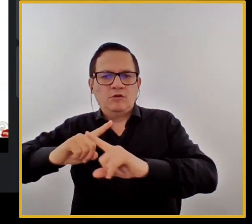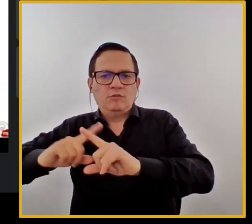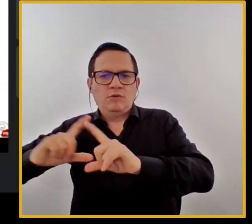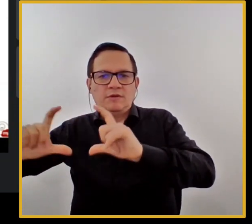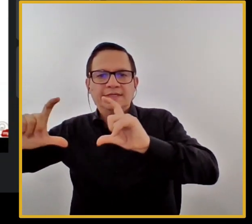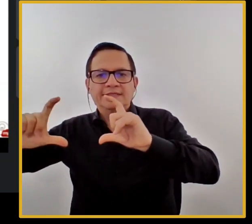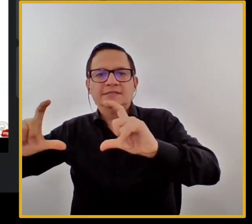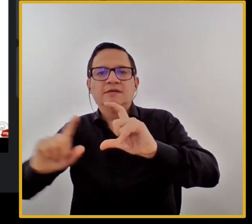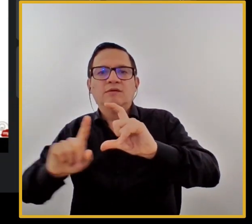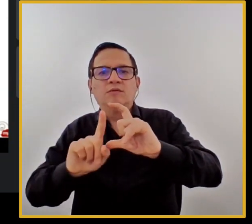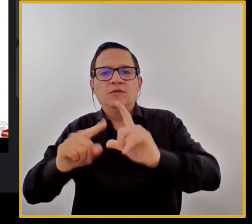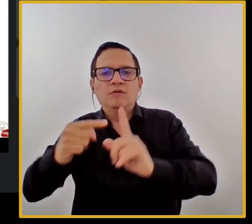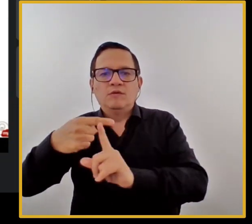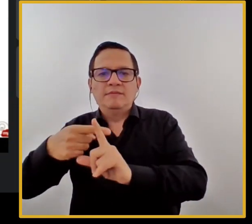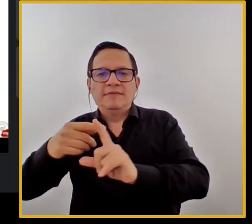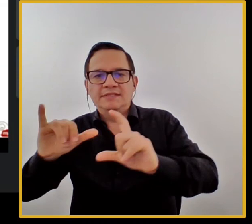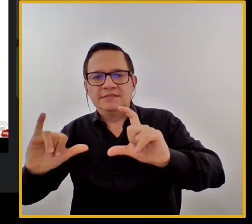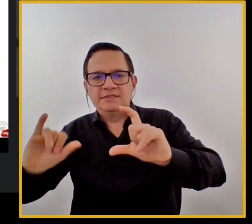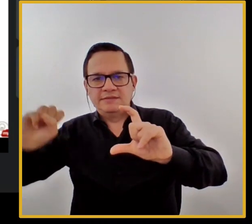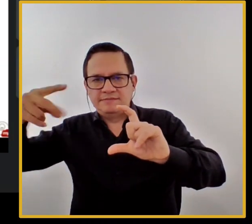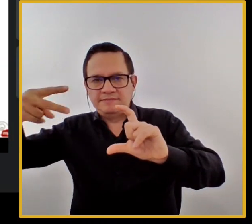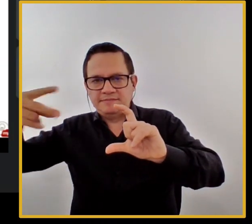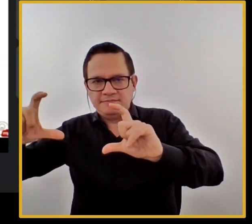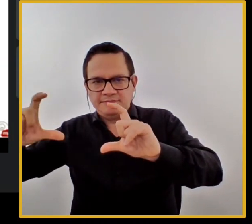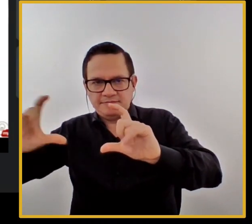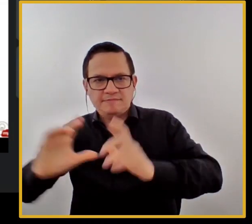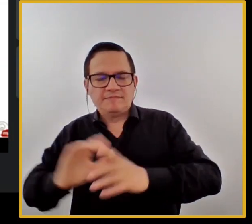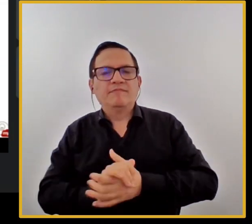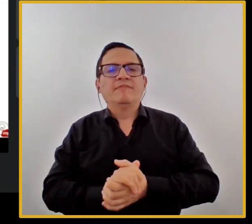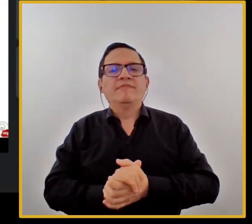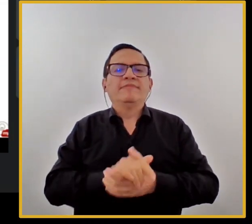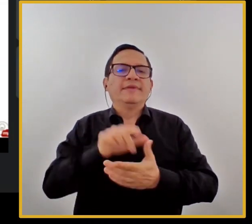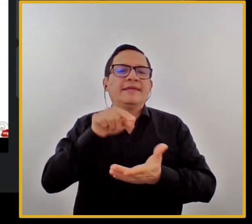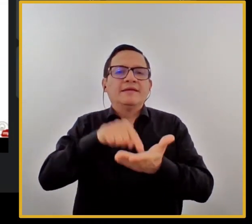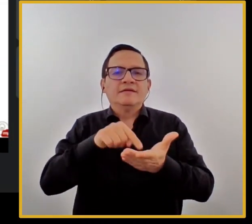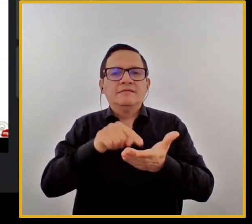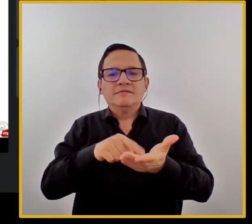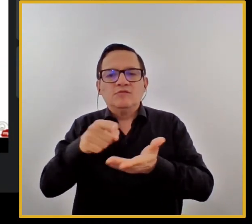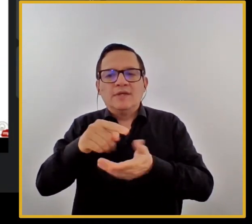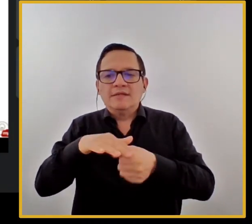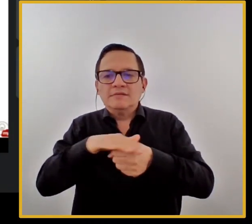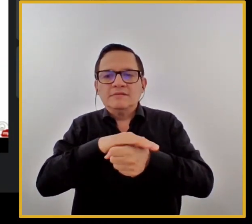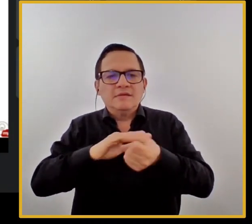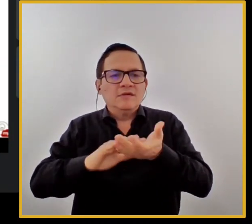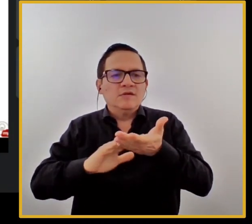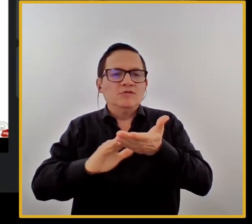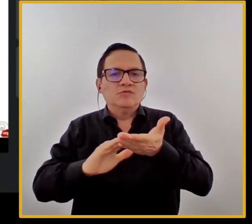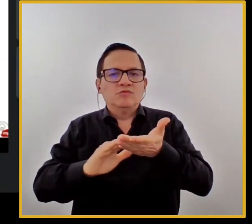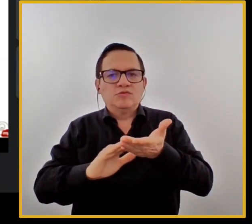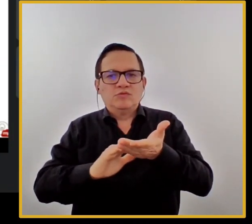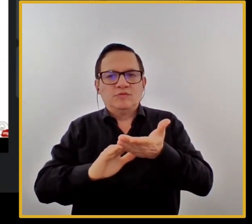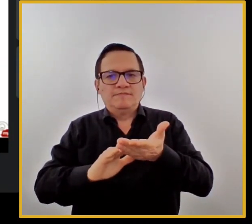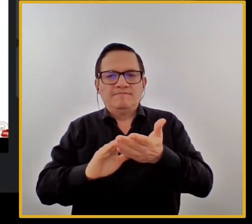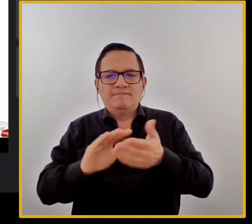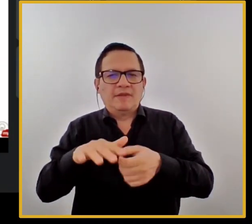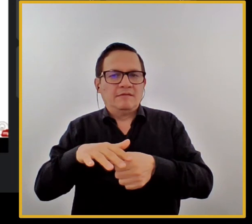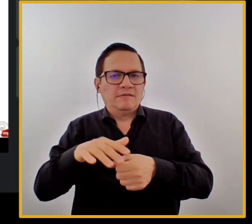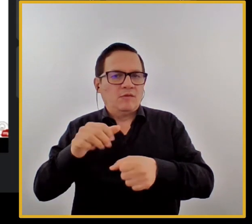y al cuadrado, ¿cierto? Y acá nos da una condición